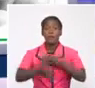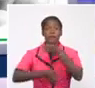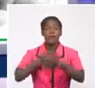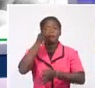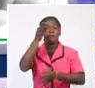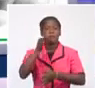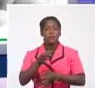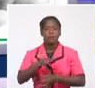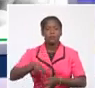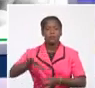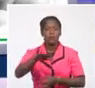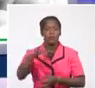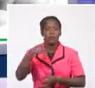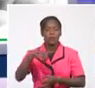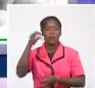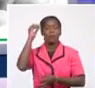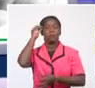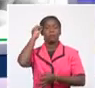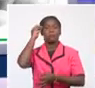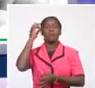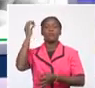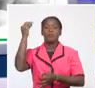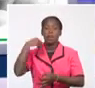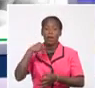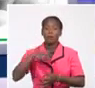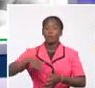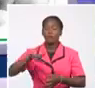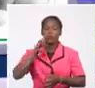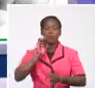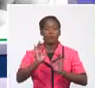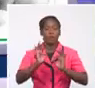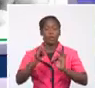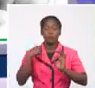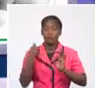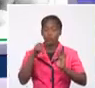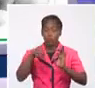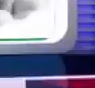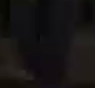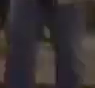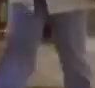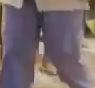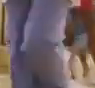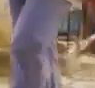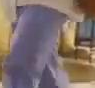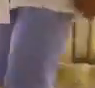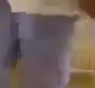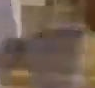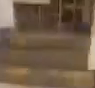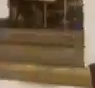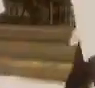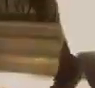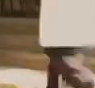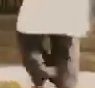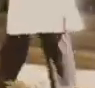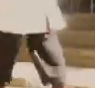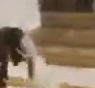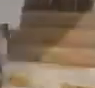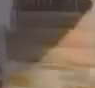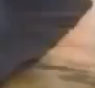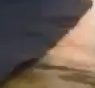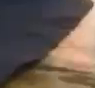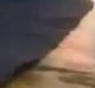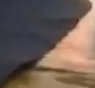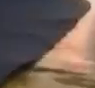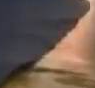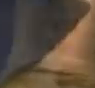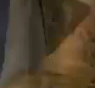que es altamente contagioso. Nosotros nos vamos a una pausa y enseguida estamos de vuelta. Viene aquí latiendo